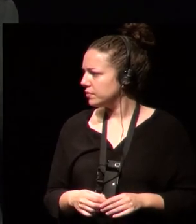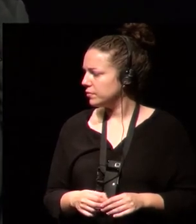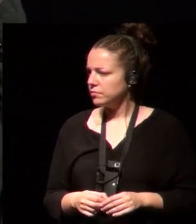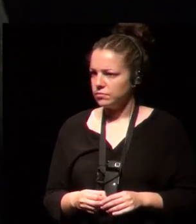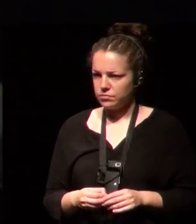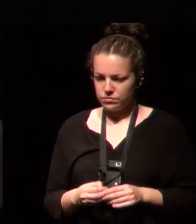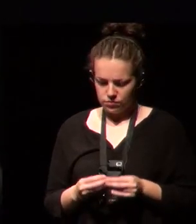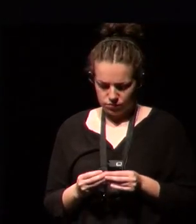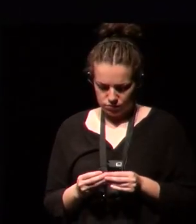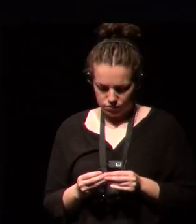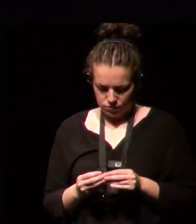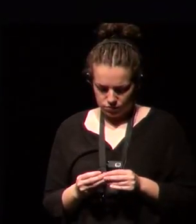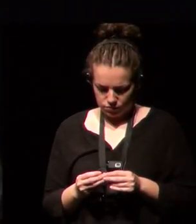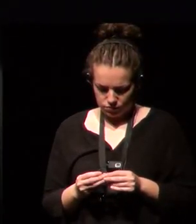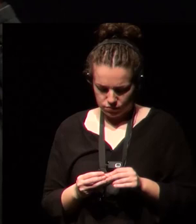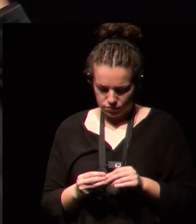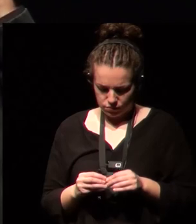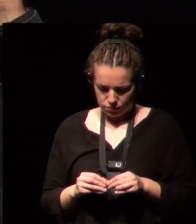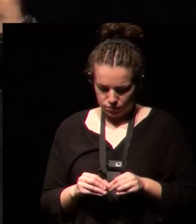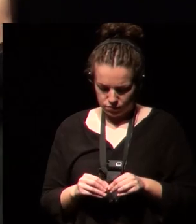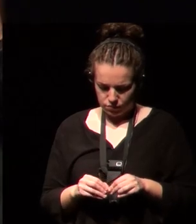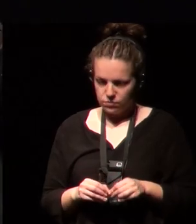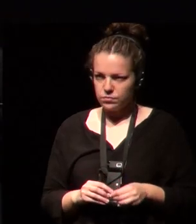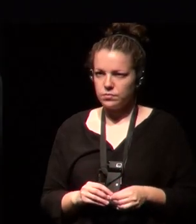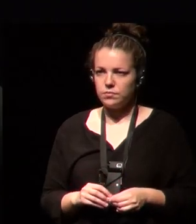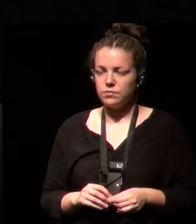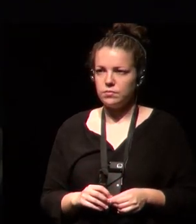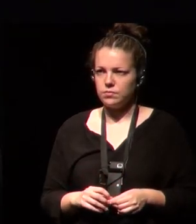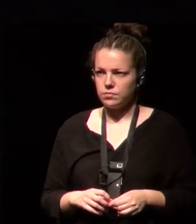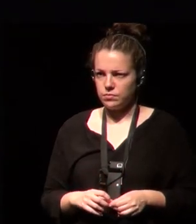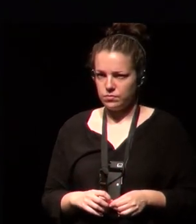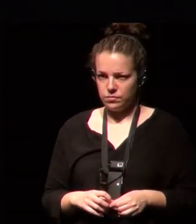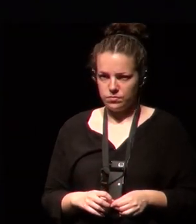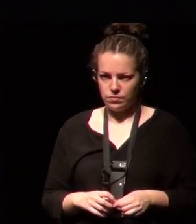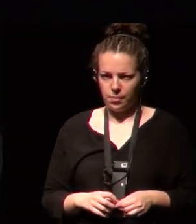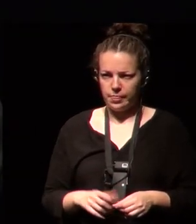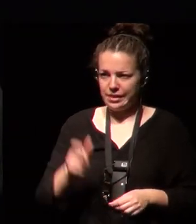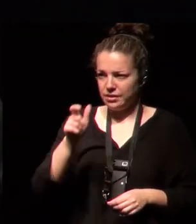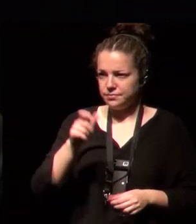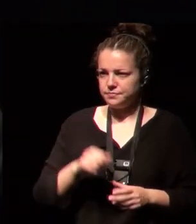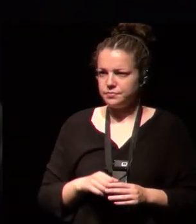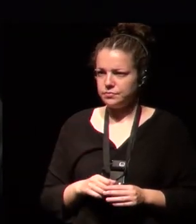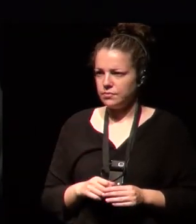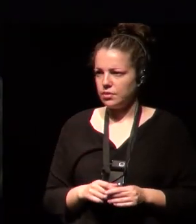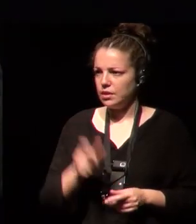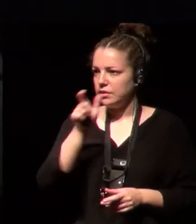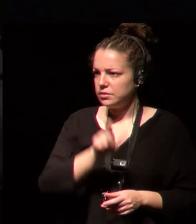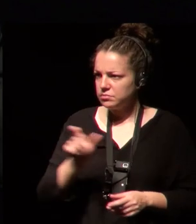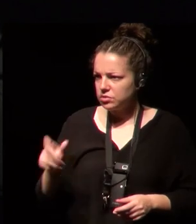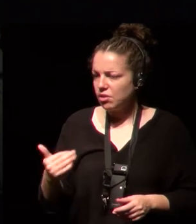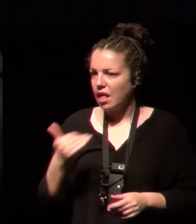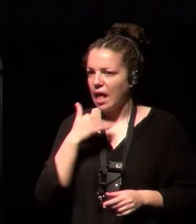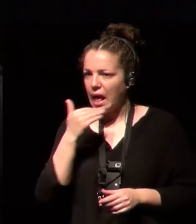Yeah. Would anybody like to call out ¿alguien in Spanish quiere their decir en español esas tres